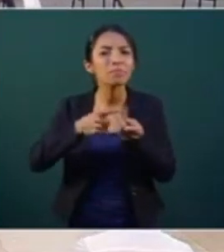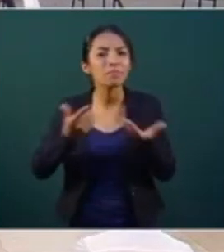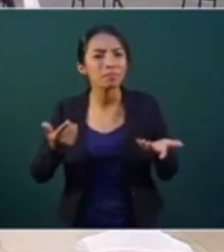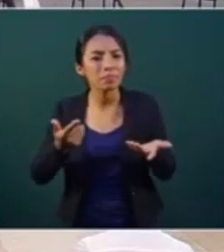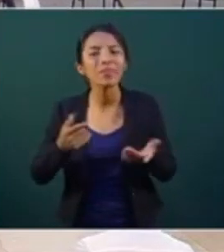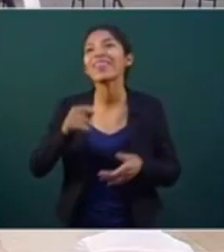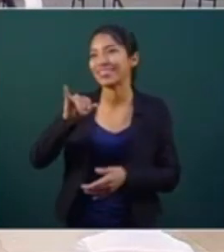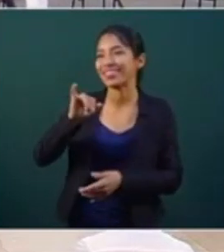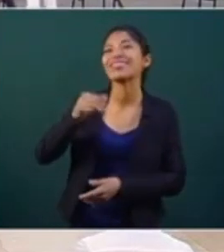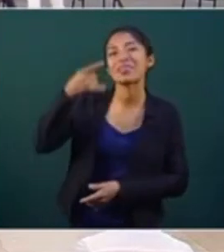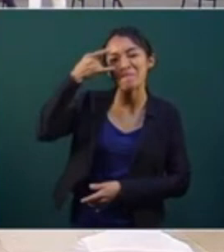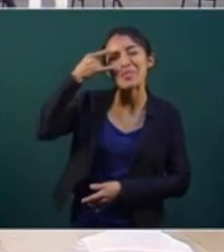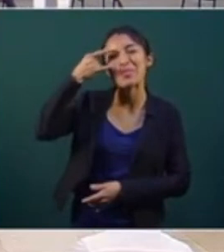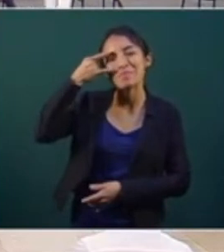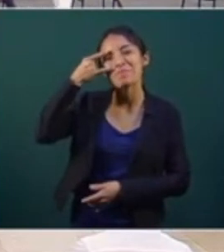Es Campeche.